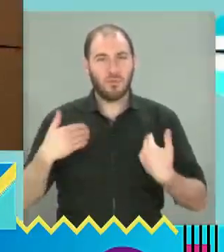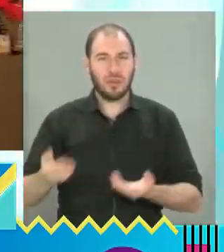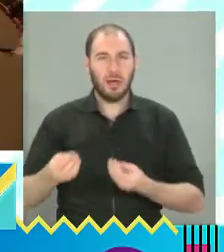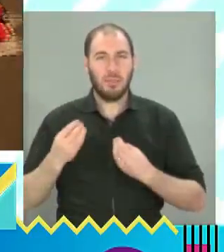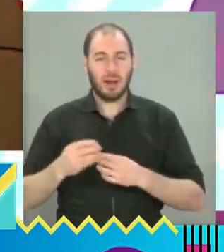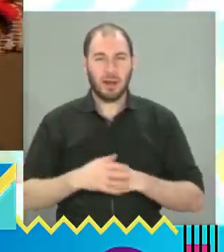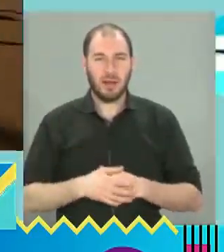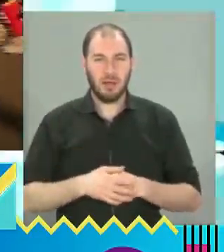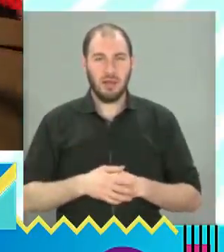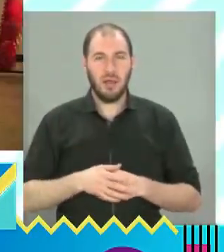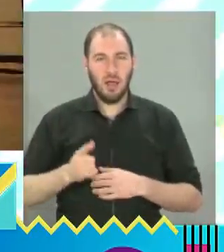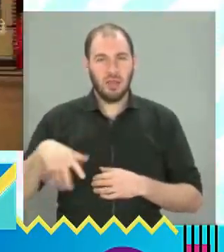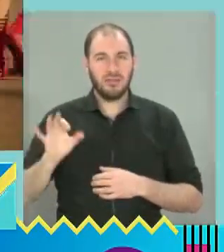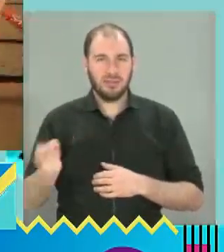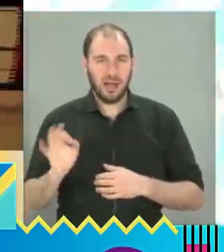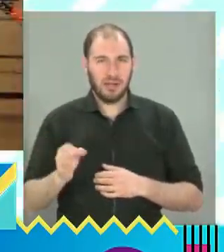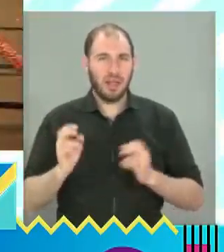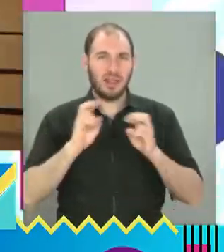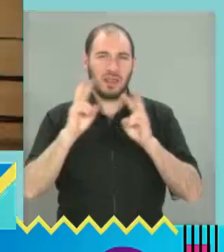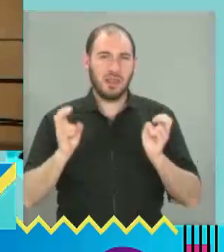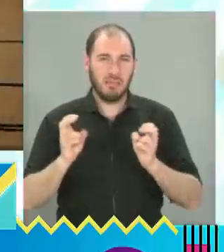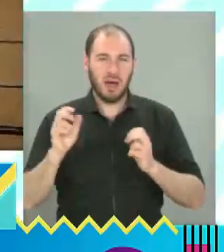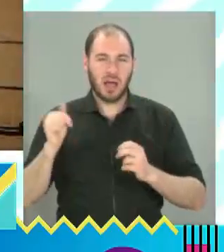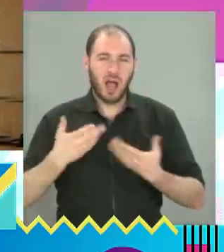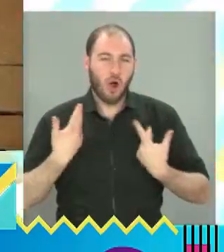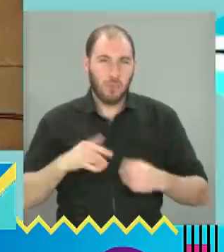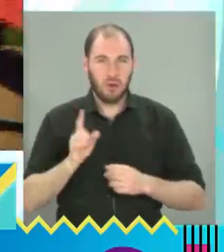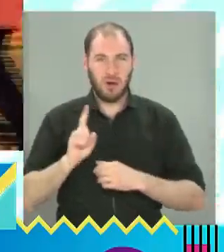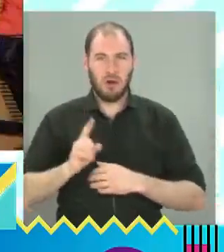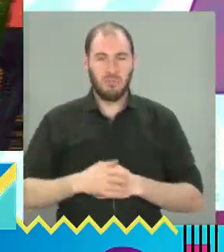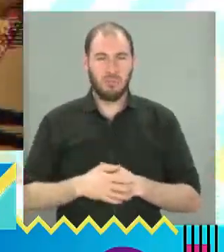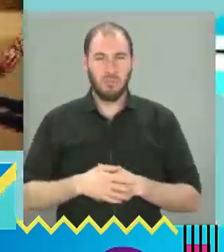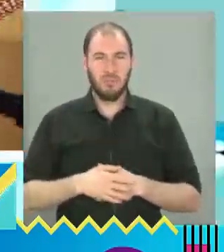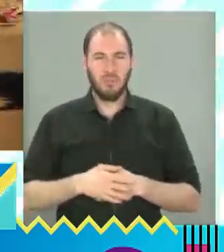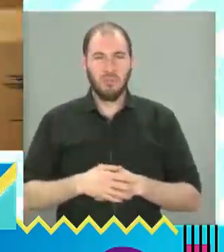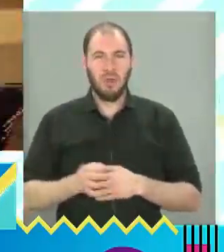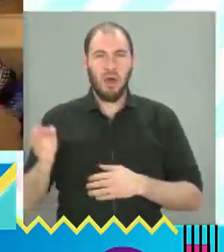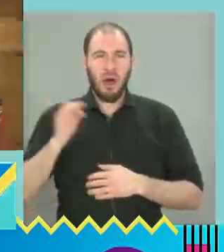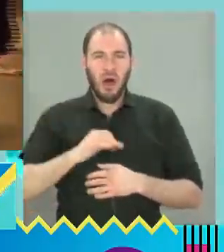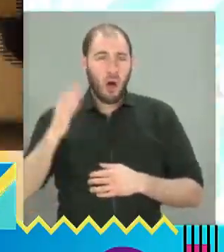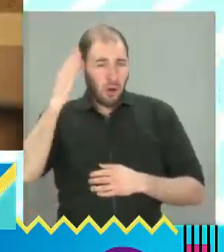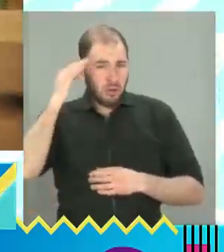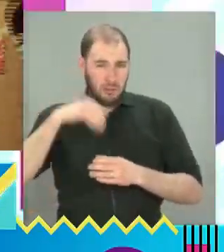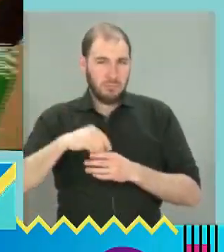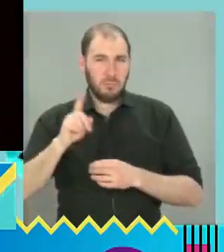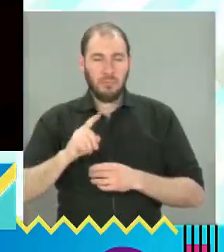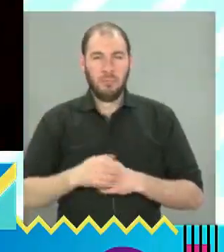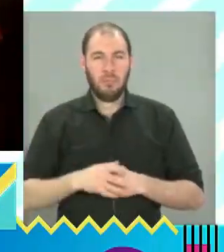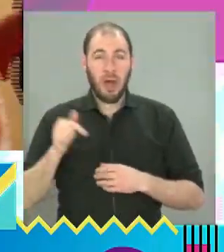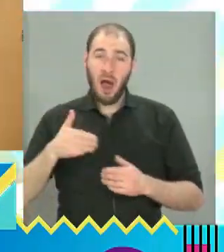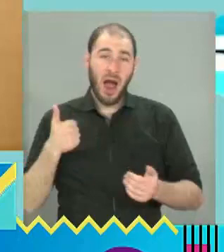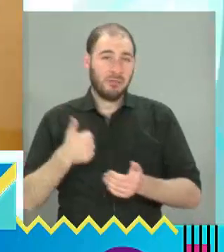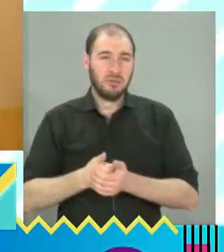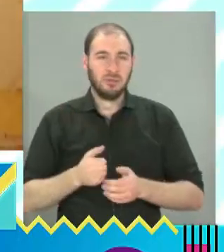para que sepan que no es una cuestión que tiene que ser común ni es cultural, sino que es un